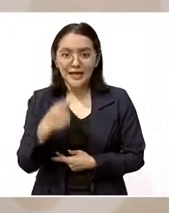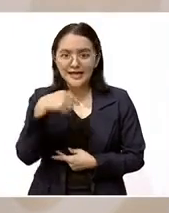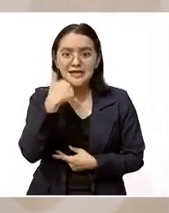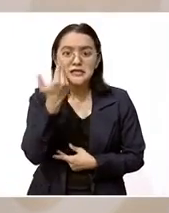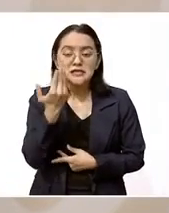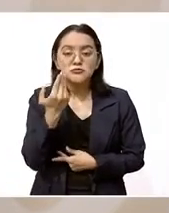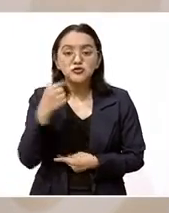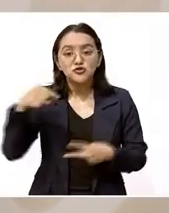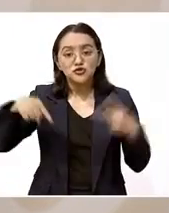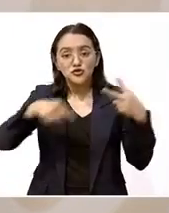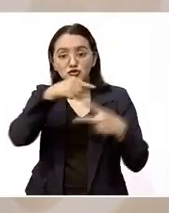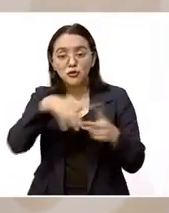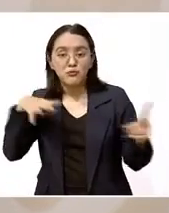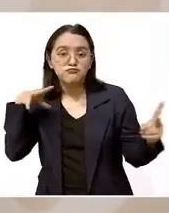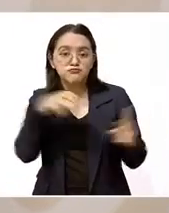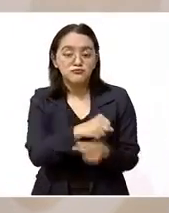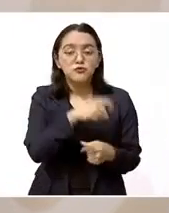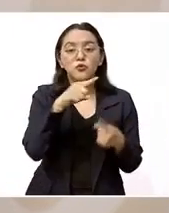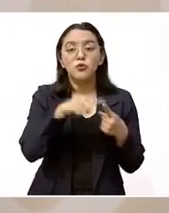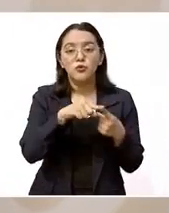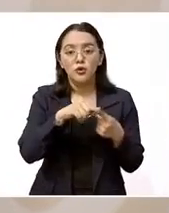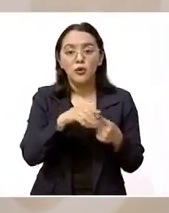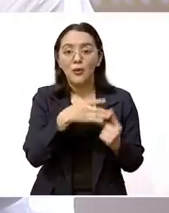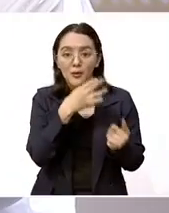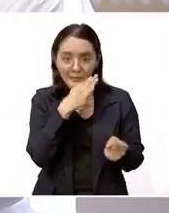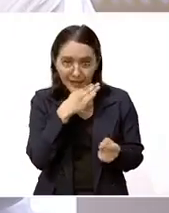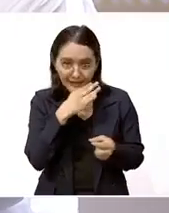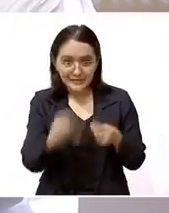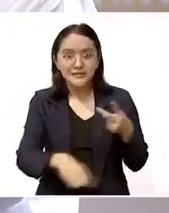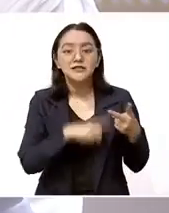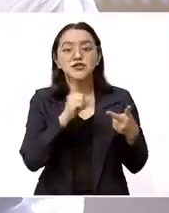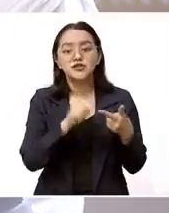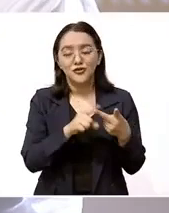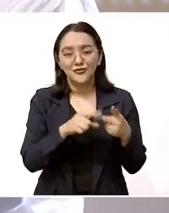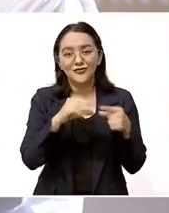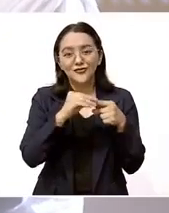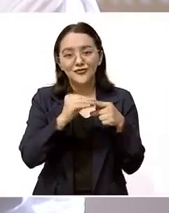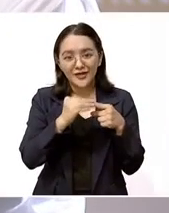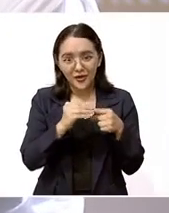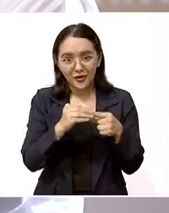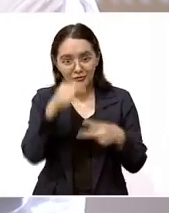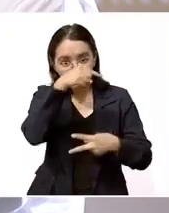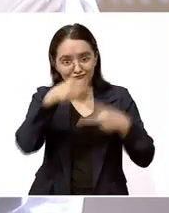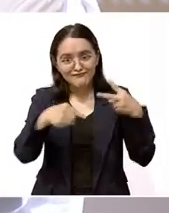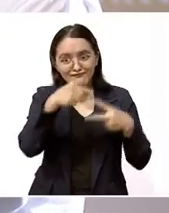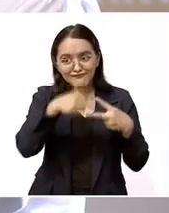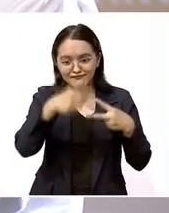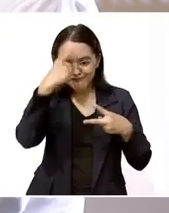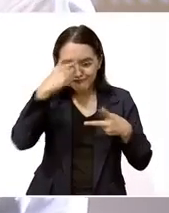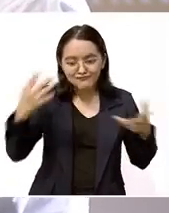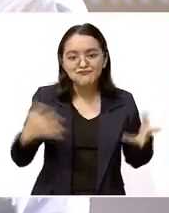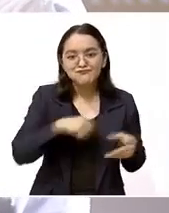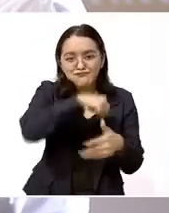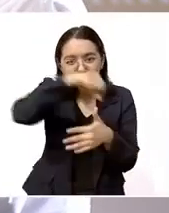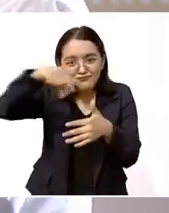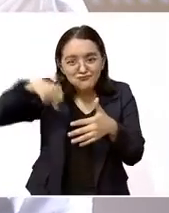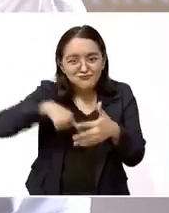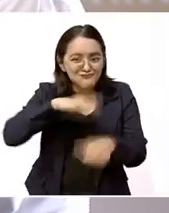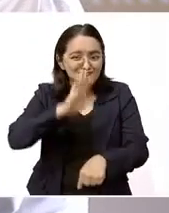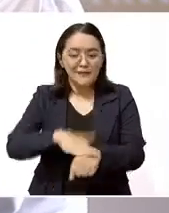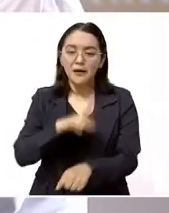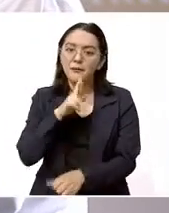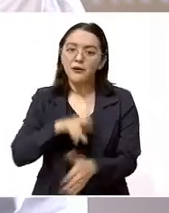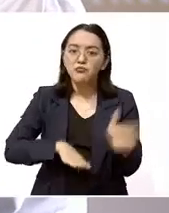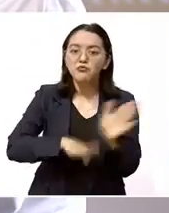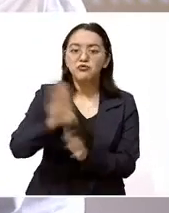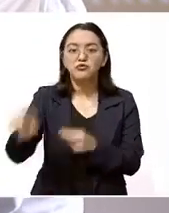frijol. Nuestra contribución consiste en aumentar la contribución de granos y de fertilizantes